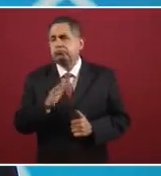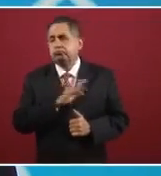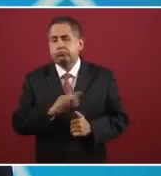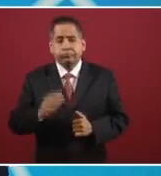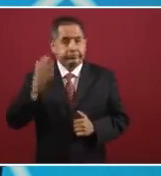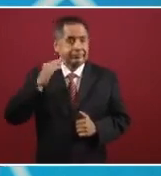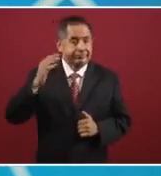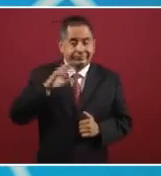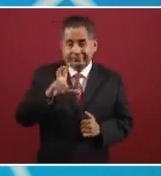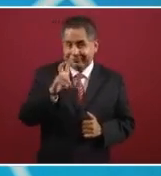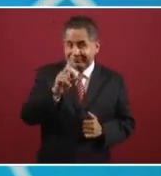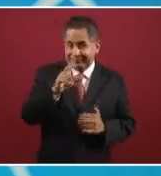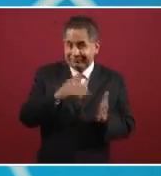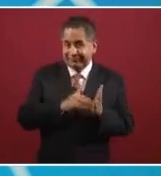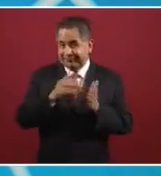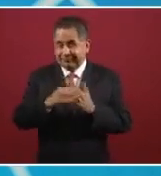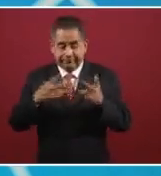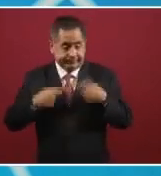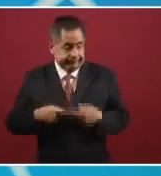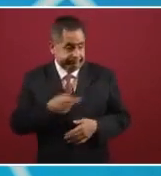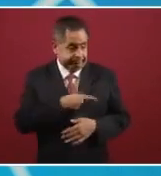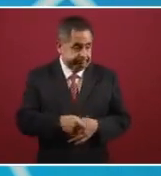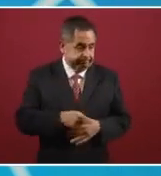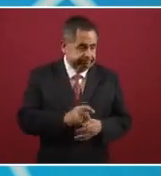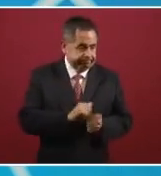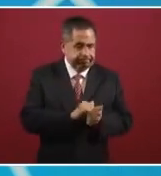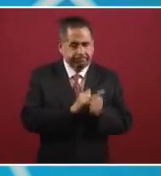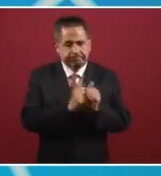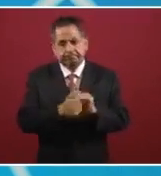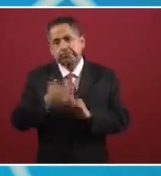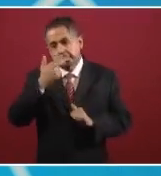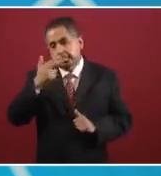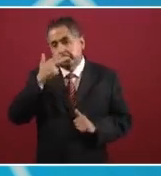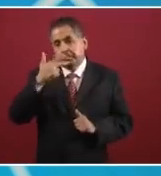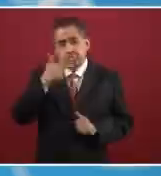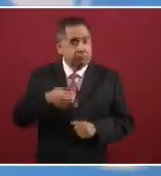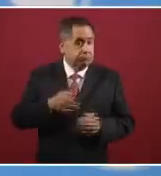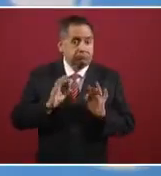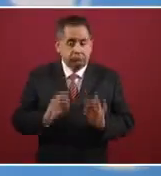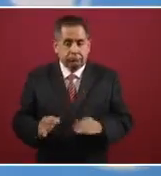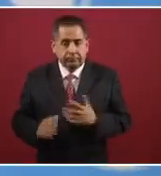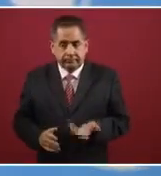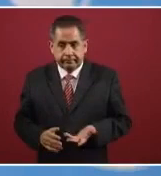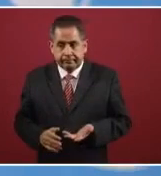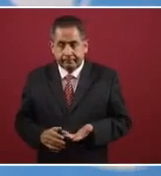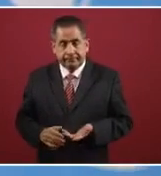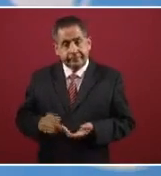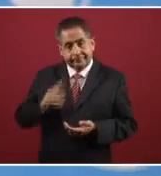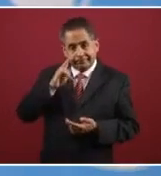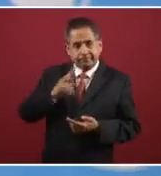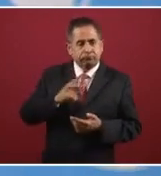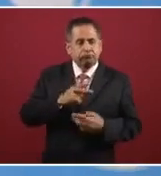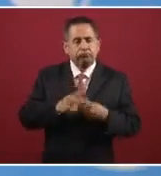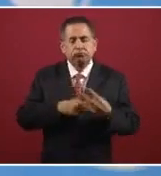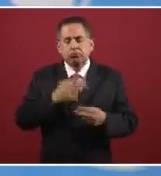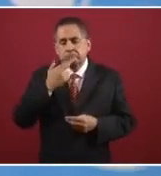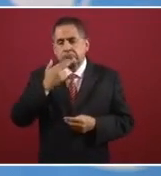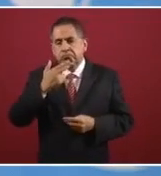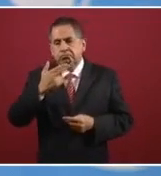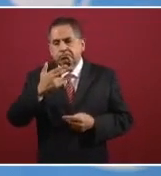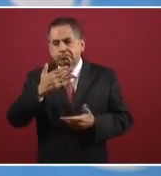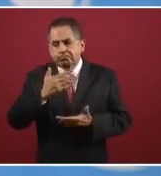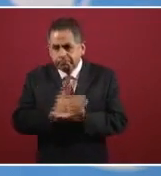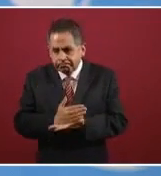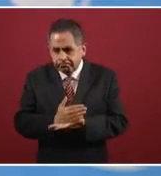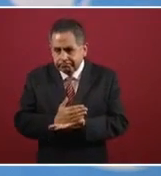de la pobreza durante esta época, pero como bien dijo Alicia, esta tendencia se detuvo y de hecho se revirtió